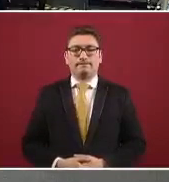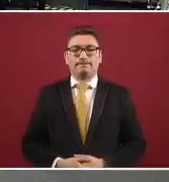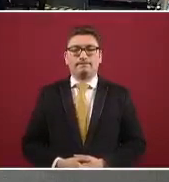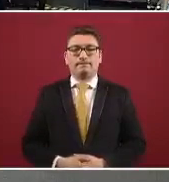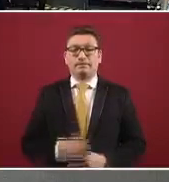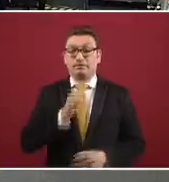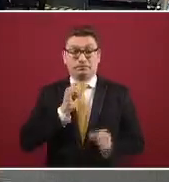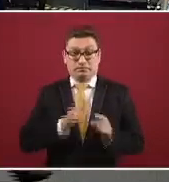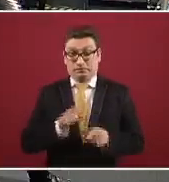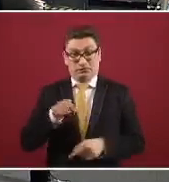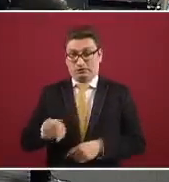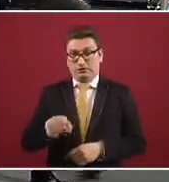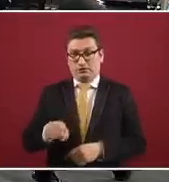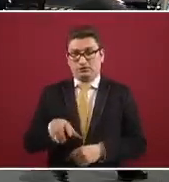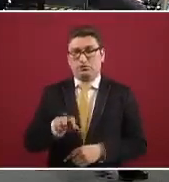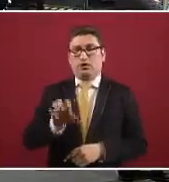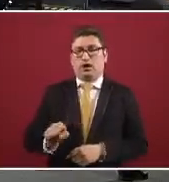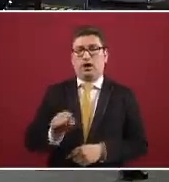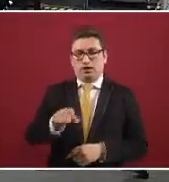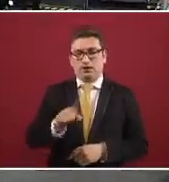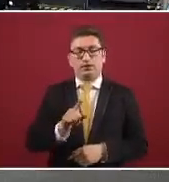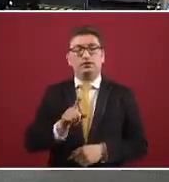que quede claro, nosotros no